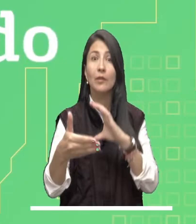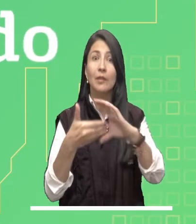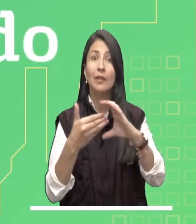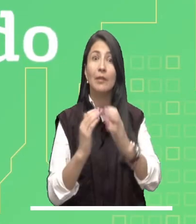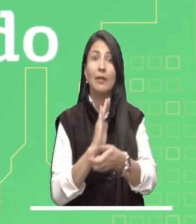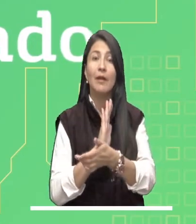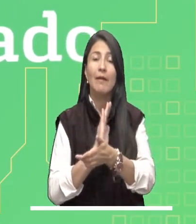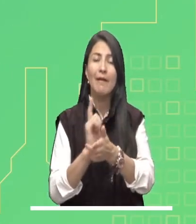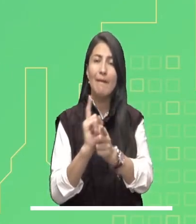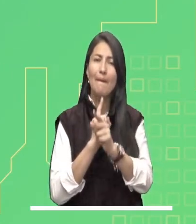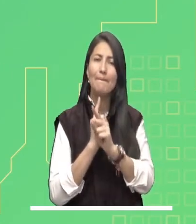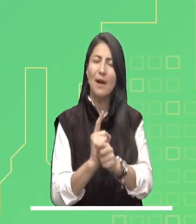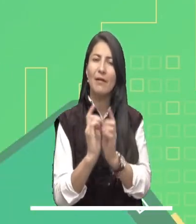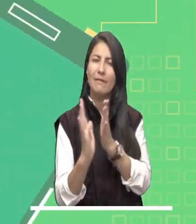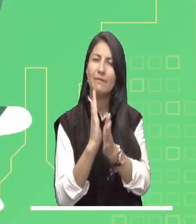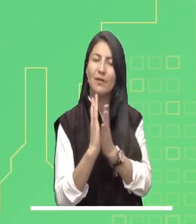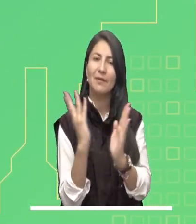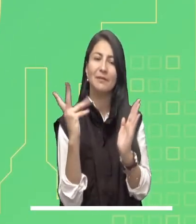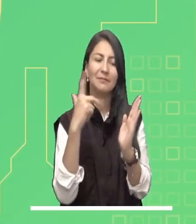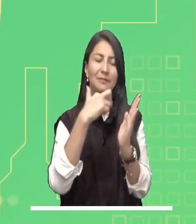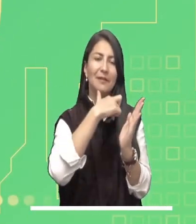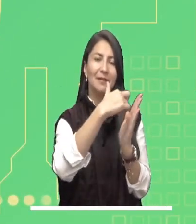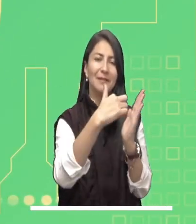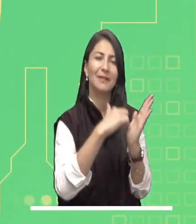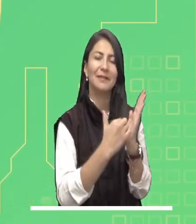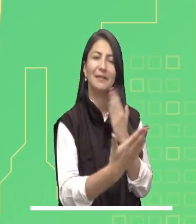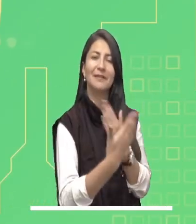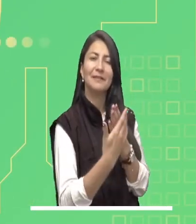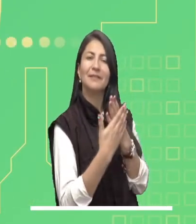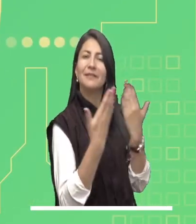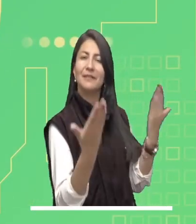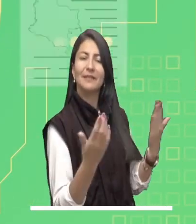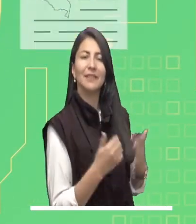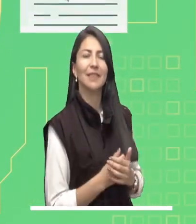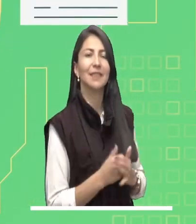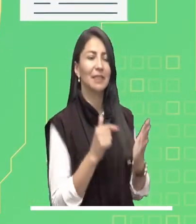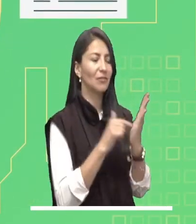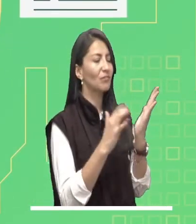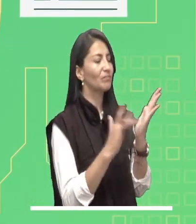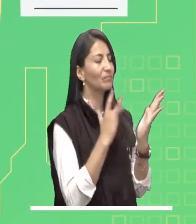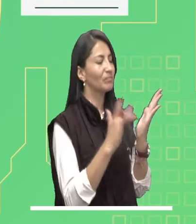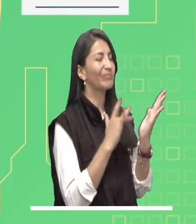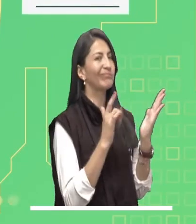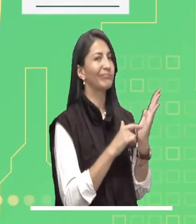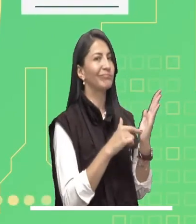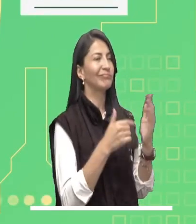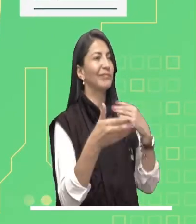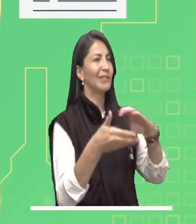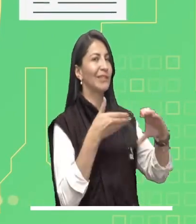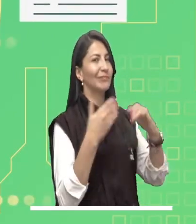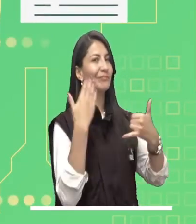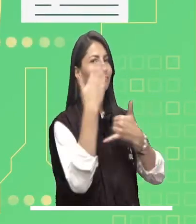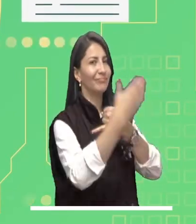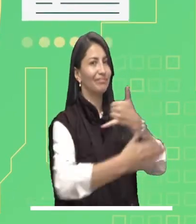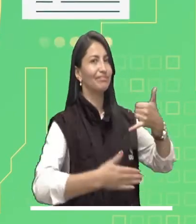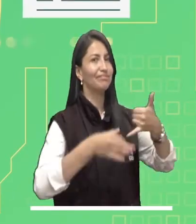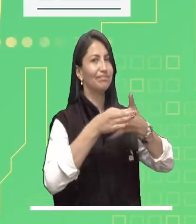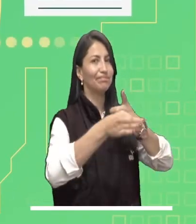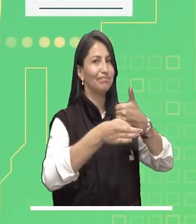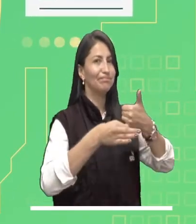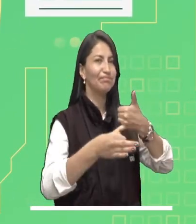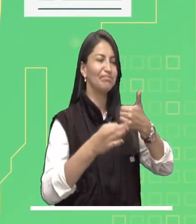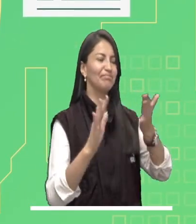tiempo real a través de nuestra aplicación mi pronóstico con sus de los pronósticos del estado del tiempo las imágenes